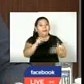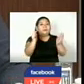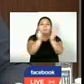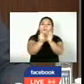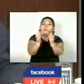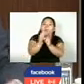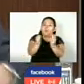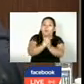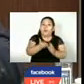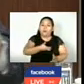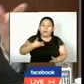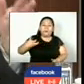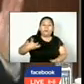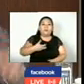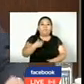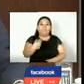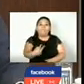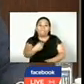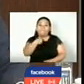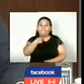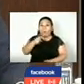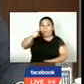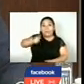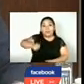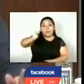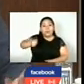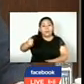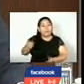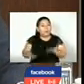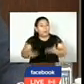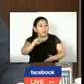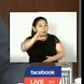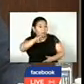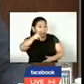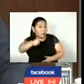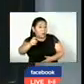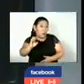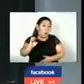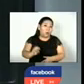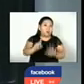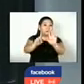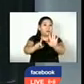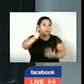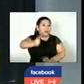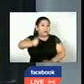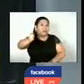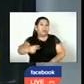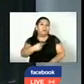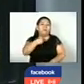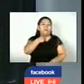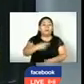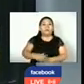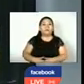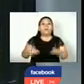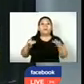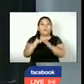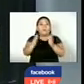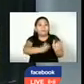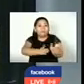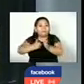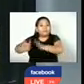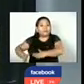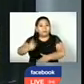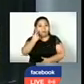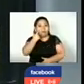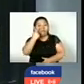tendremos que afrontar por estos próximos, seguro, tres meses o posiblemente seis meses. Por otra parte, advierten que los